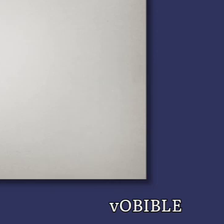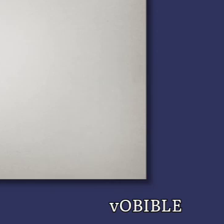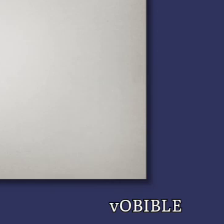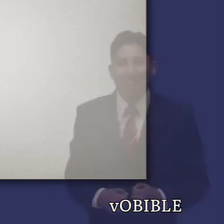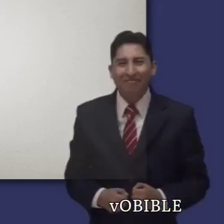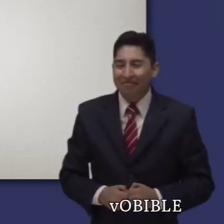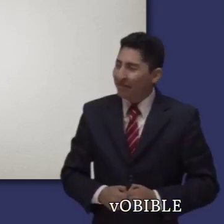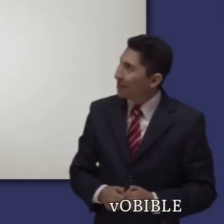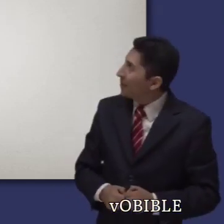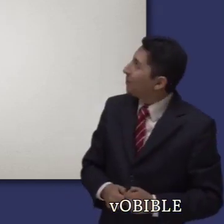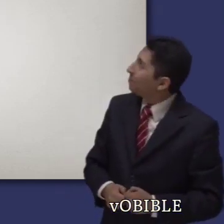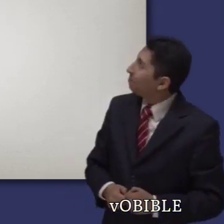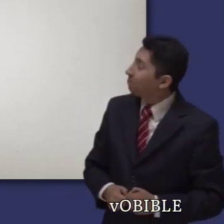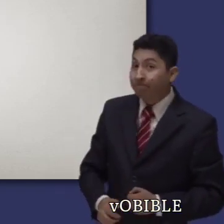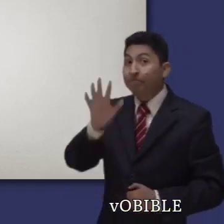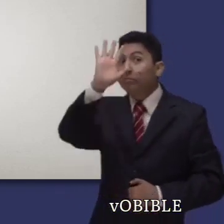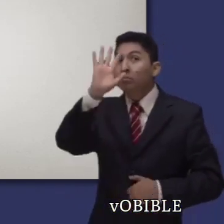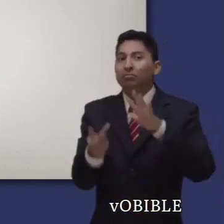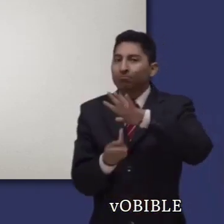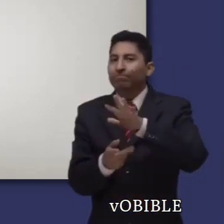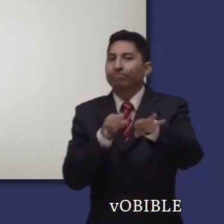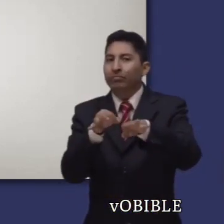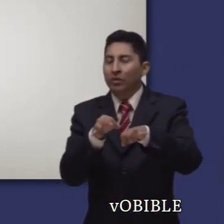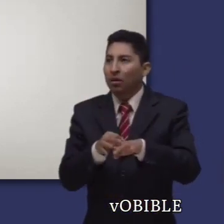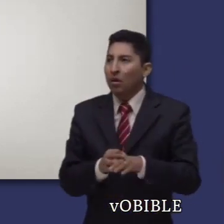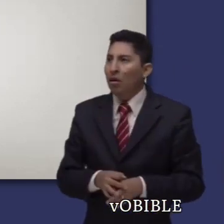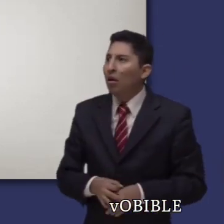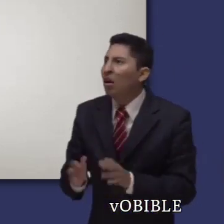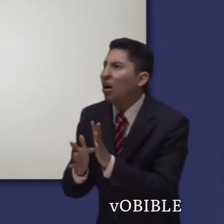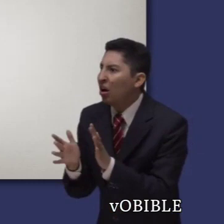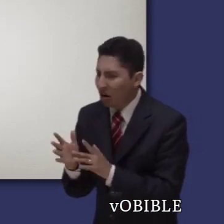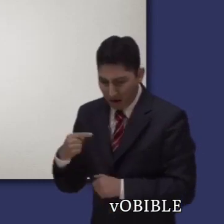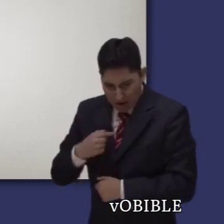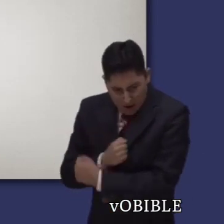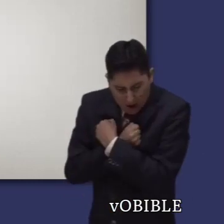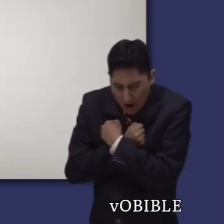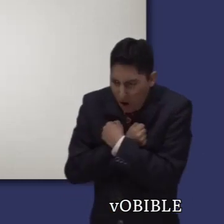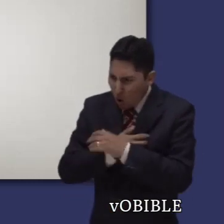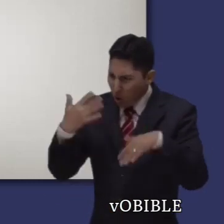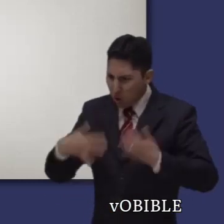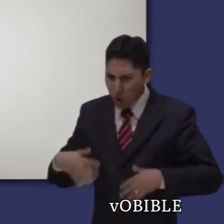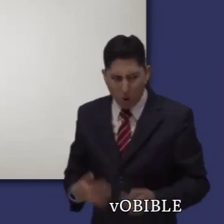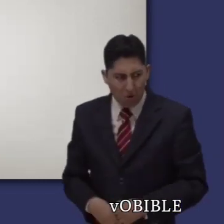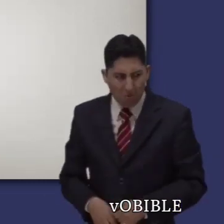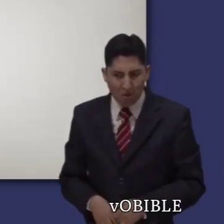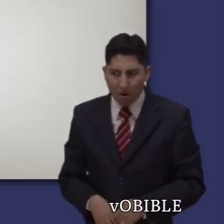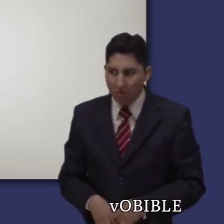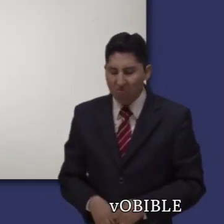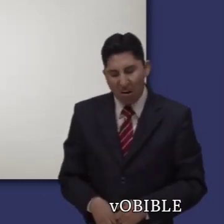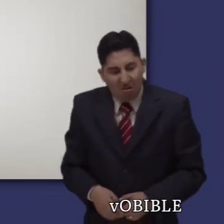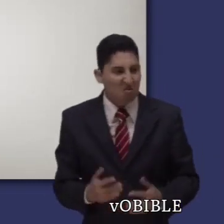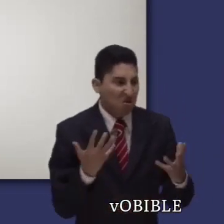En el capítulo 5, Pablo afirma que el amor que el Cristo tiene nos obliga. No podemos aceptar el extraordinario amor de